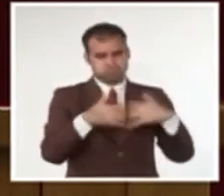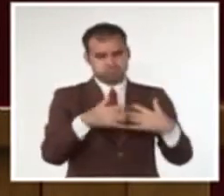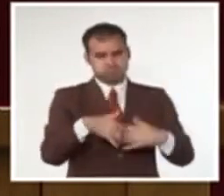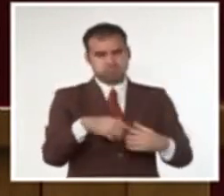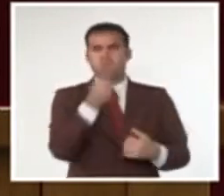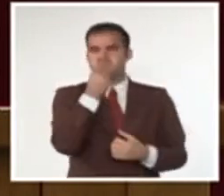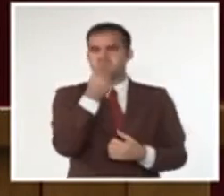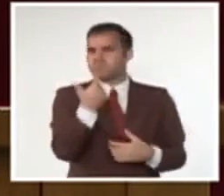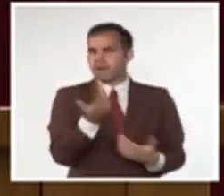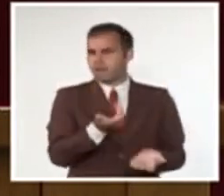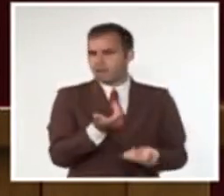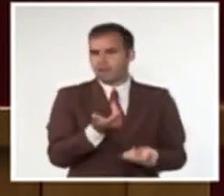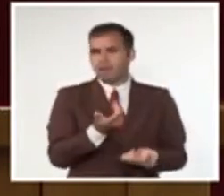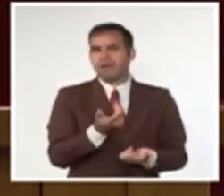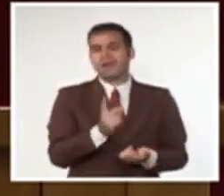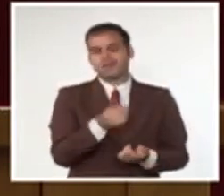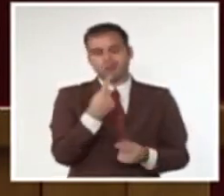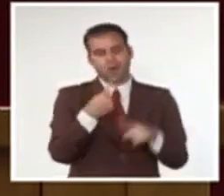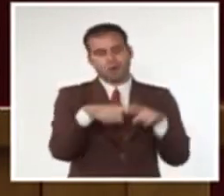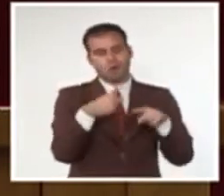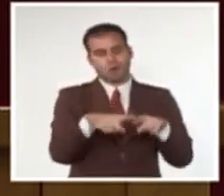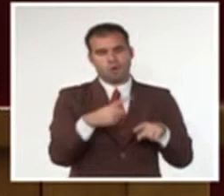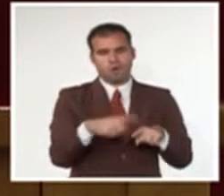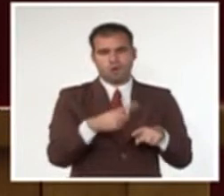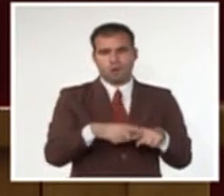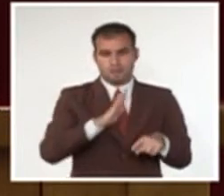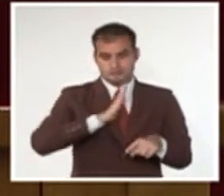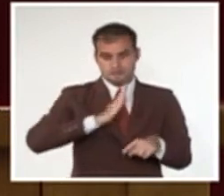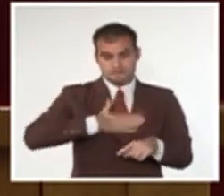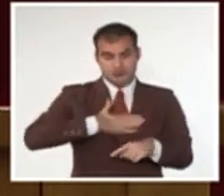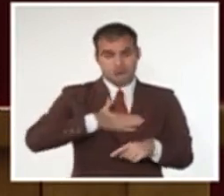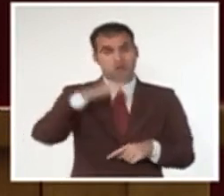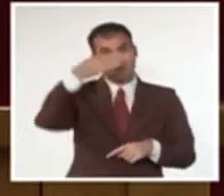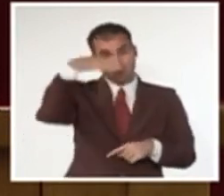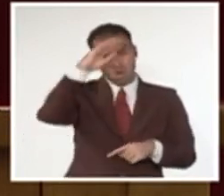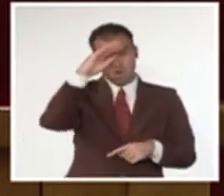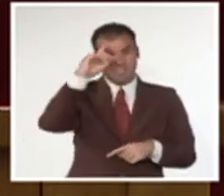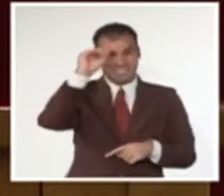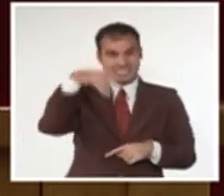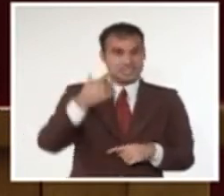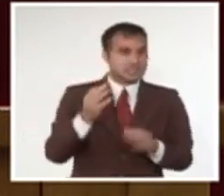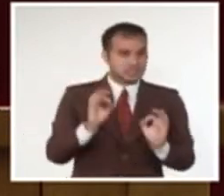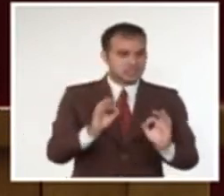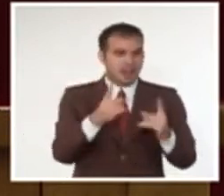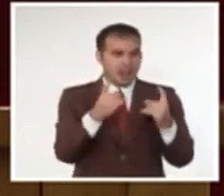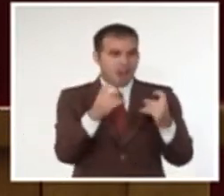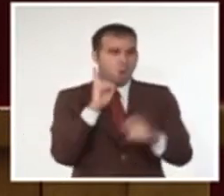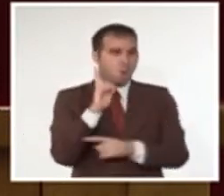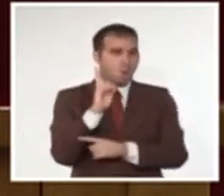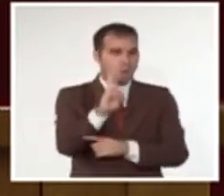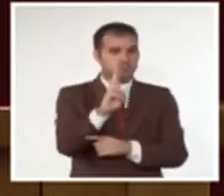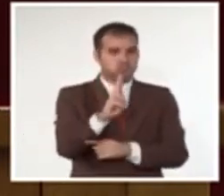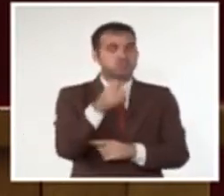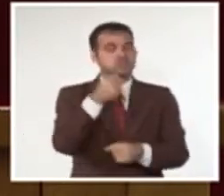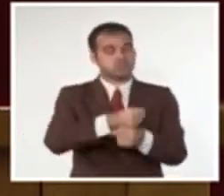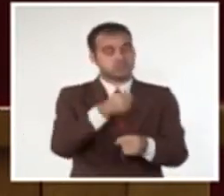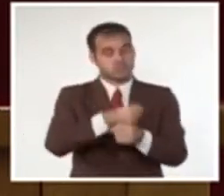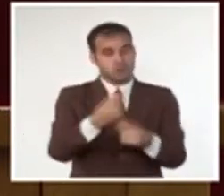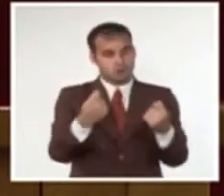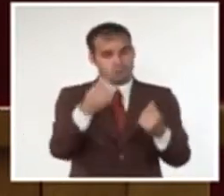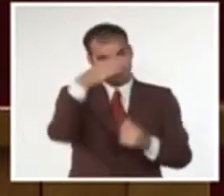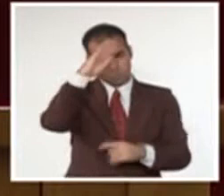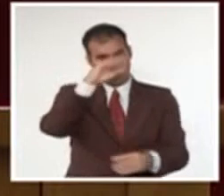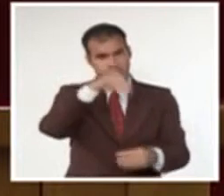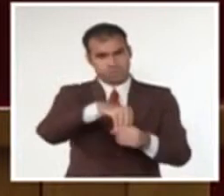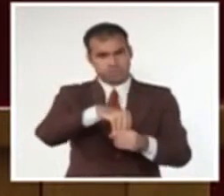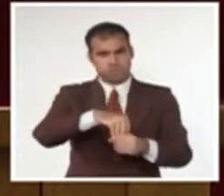oportuna con insumos, materias primas y equipamiento que tienen un impacto decisivo en el funcionamiento de la economía.